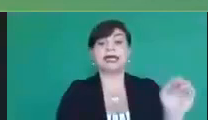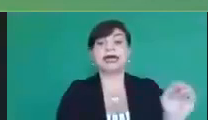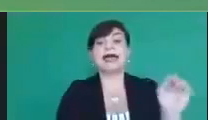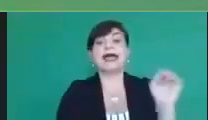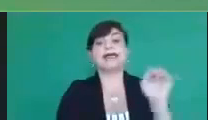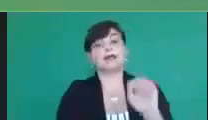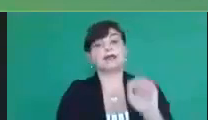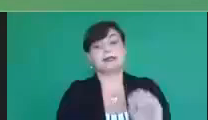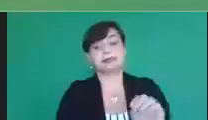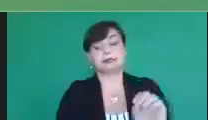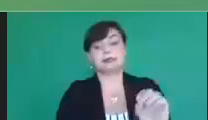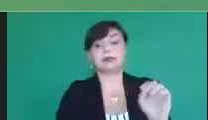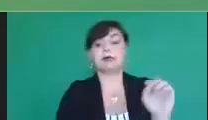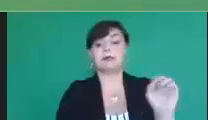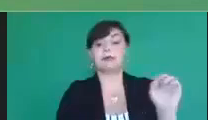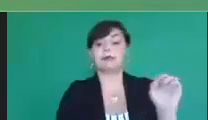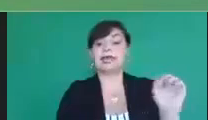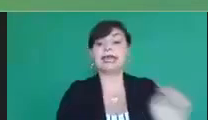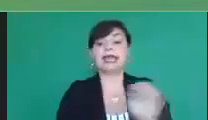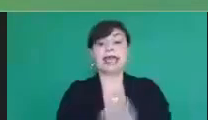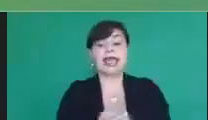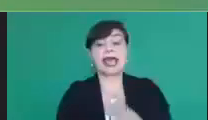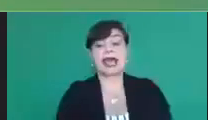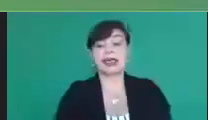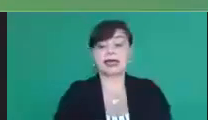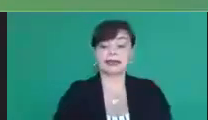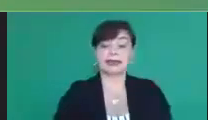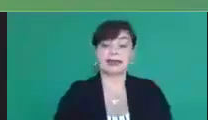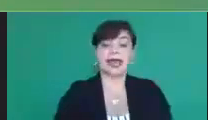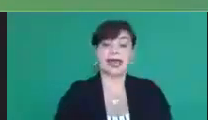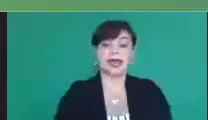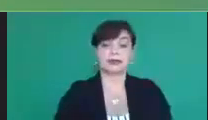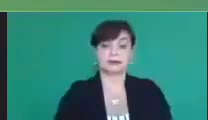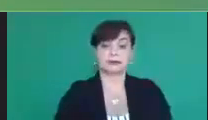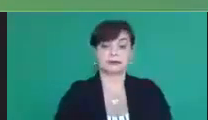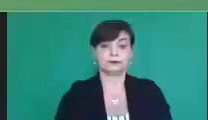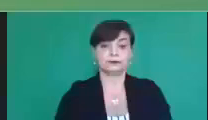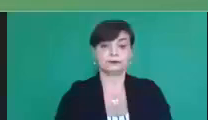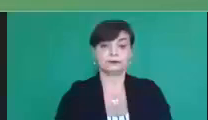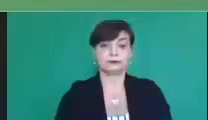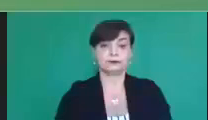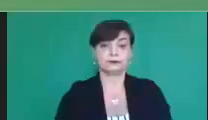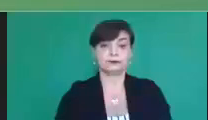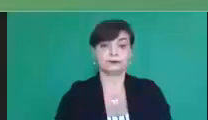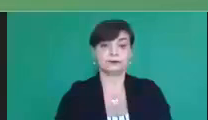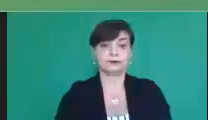cada establecimiento en cada año.